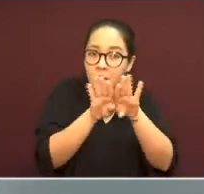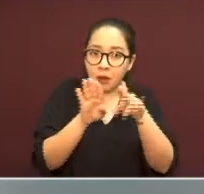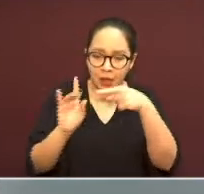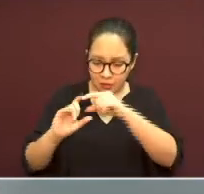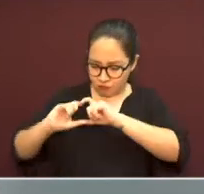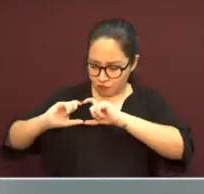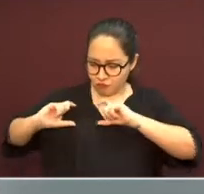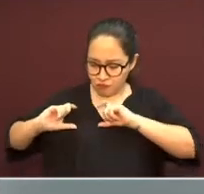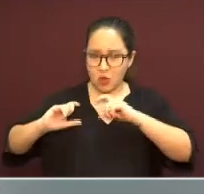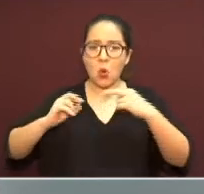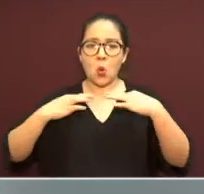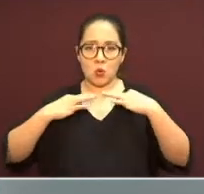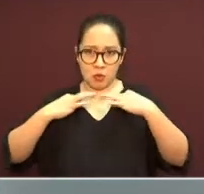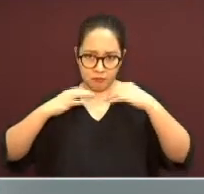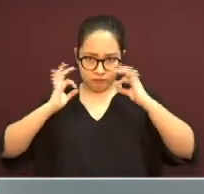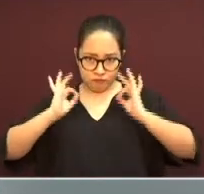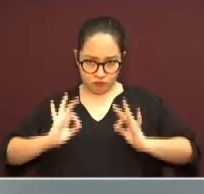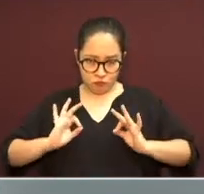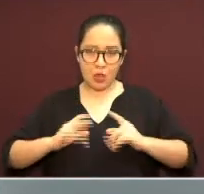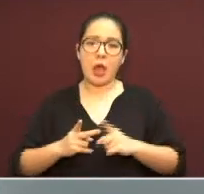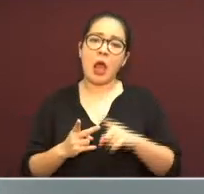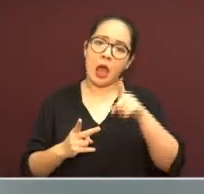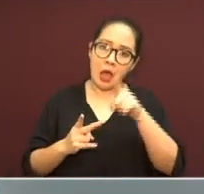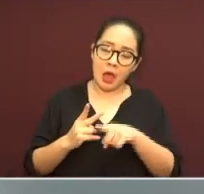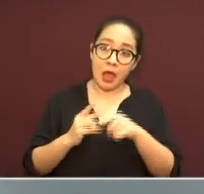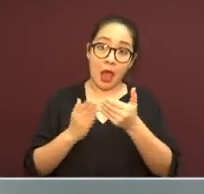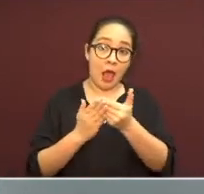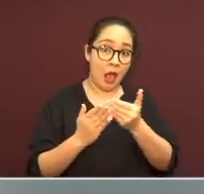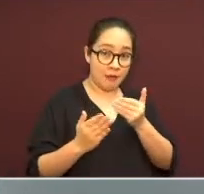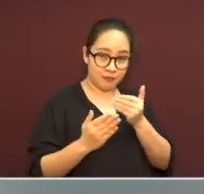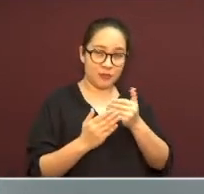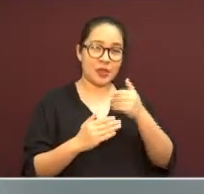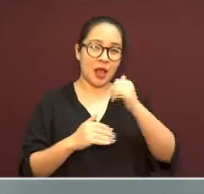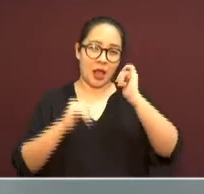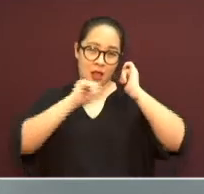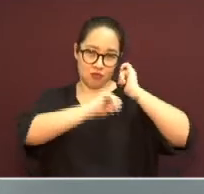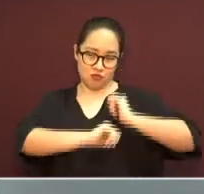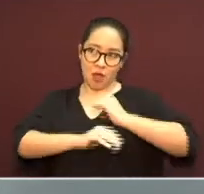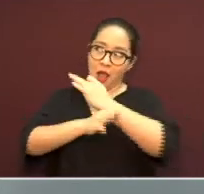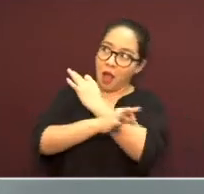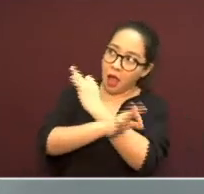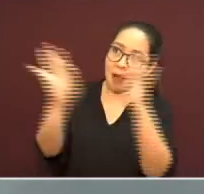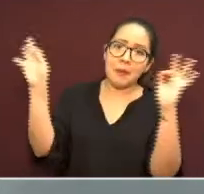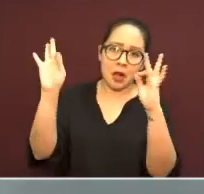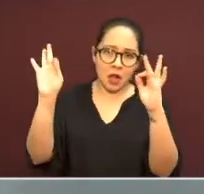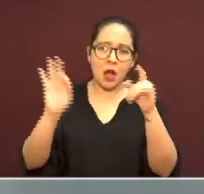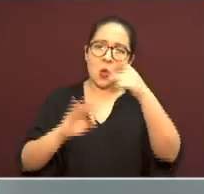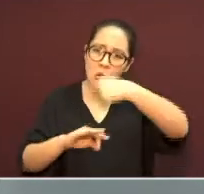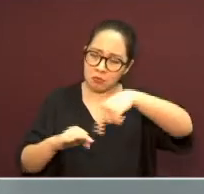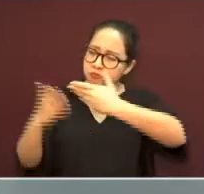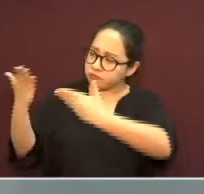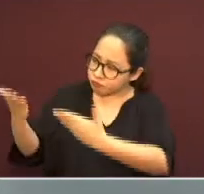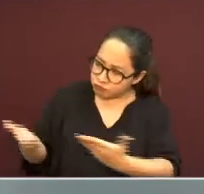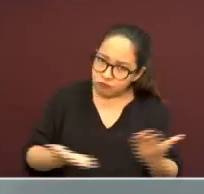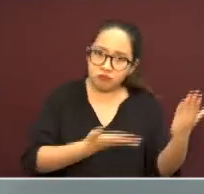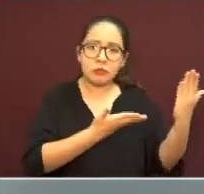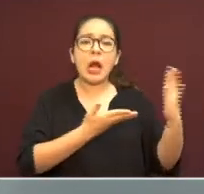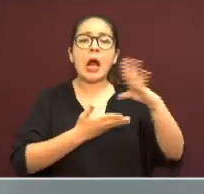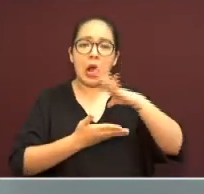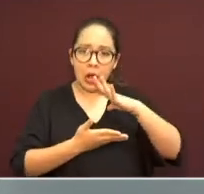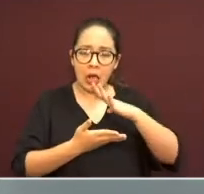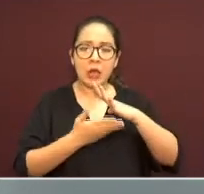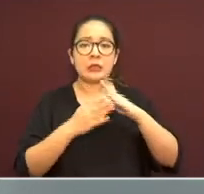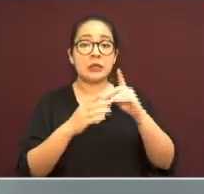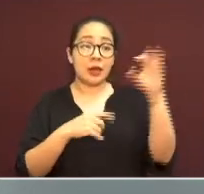muchas veces antes de que ellos pasen su agente municipales cuando van a ir abrales la puerta tanto en dengue